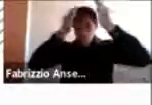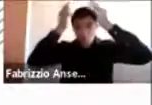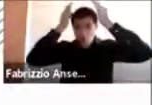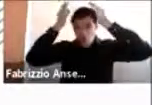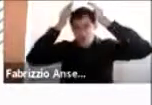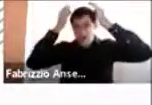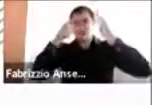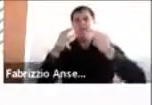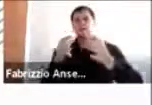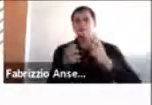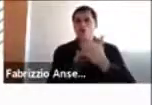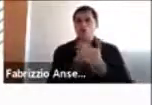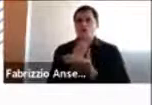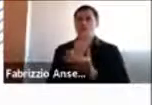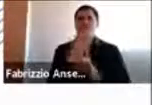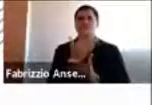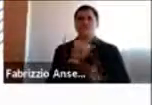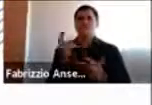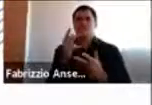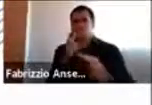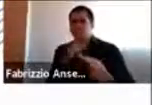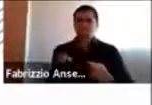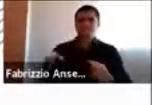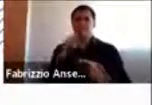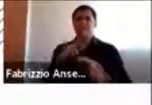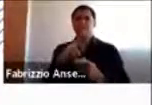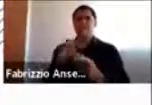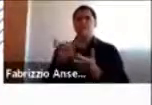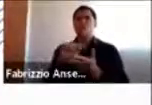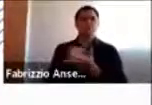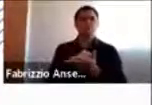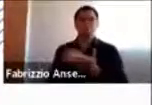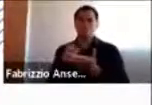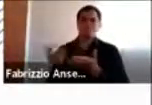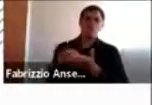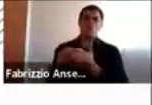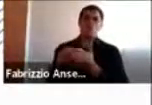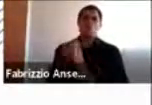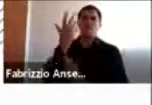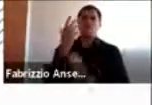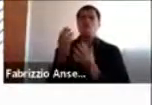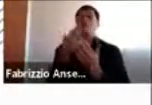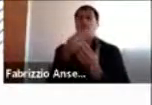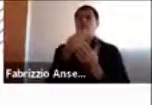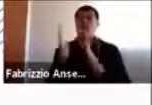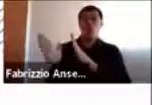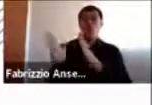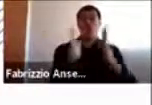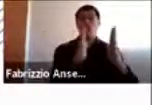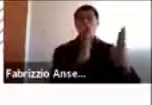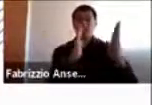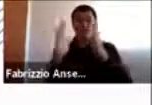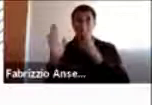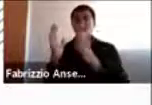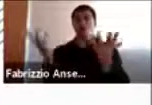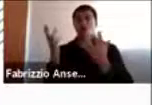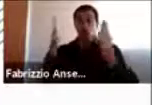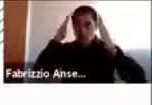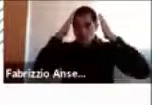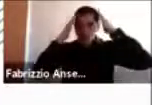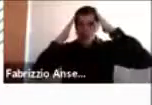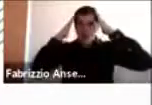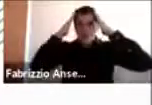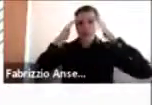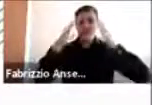comienzan entonces a reciclar. Viene a haber entonces un reordenamiento con respecto a cómo estas áreas corticales van a comenzar entonces